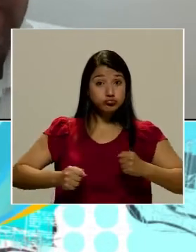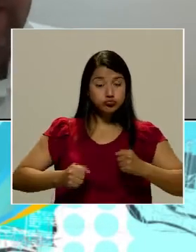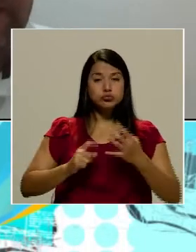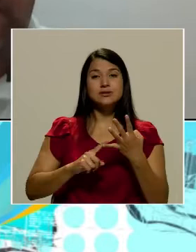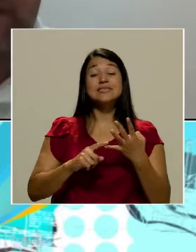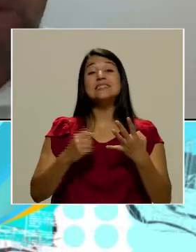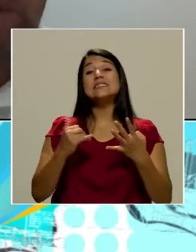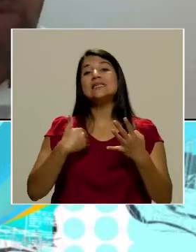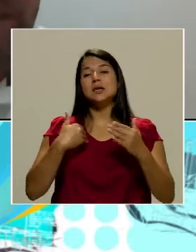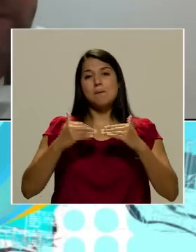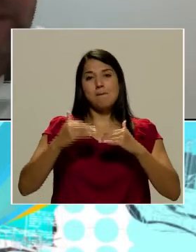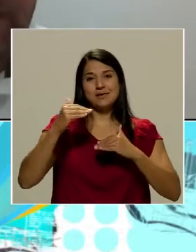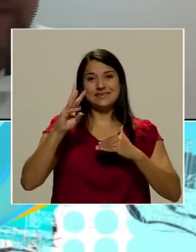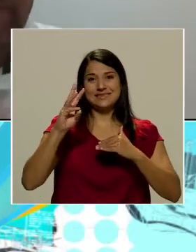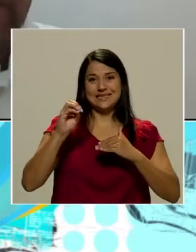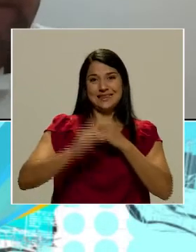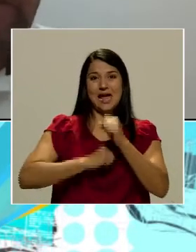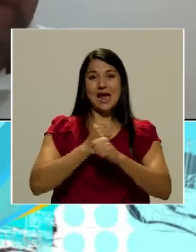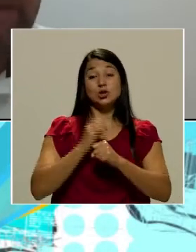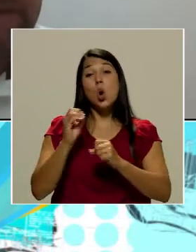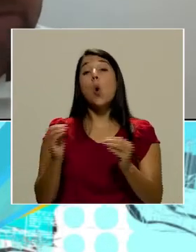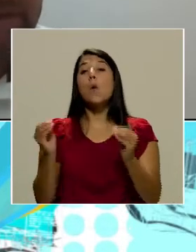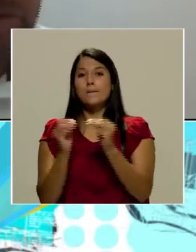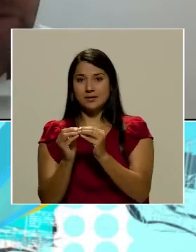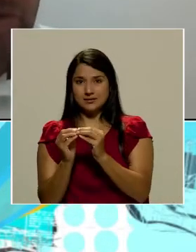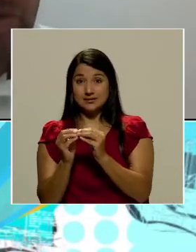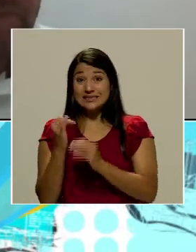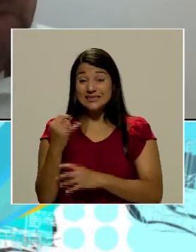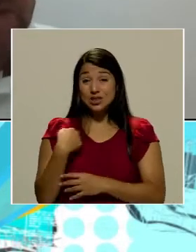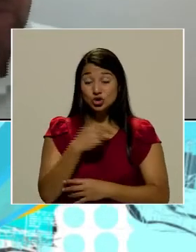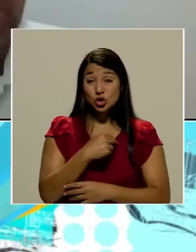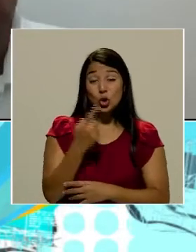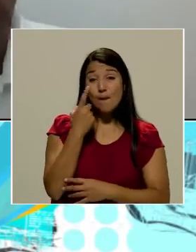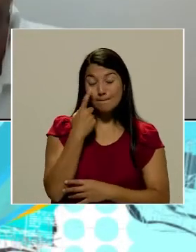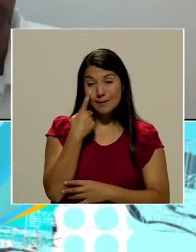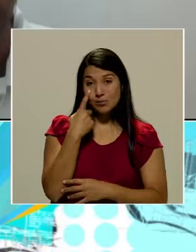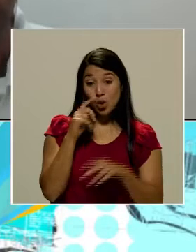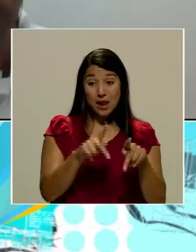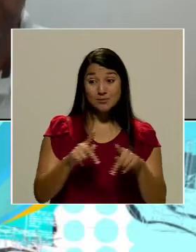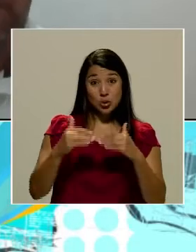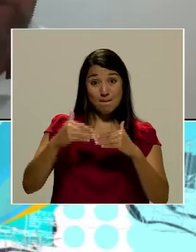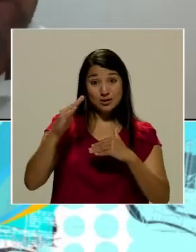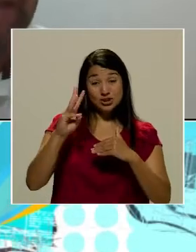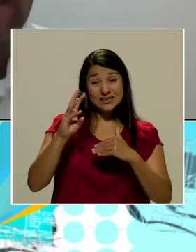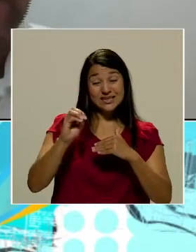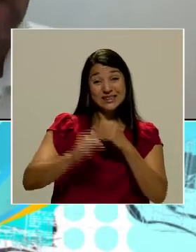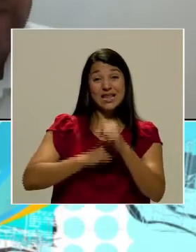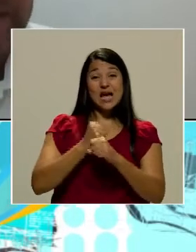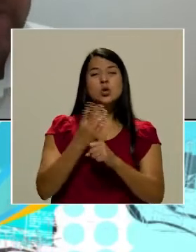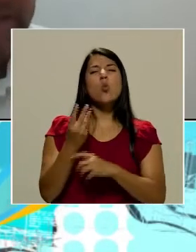tiene 60 años o más. Definitivamente, si nosotros vemos la población mayor de 60 años, son cerca